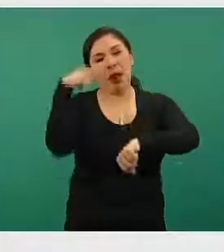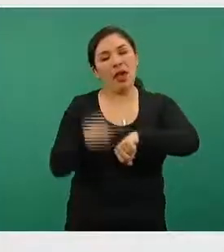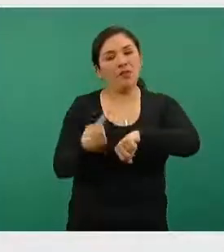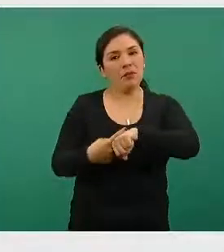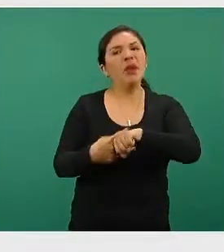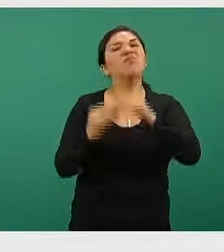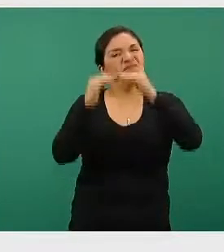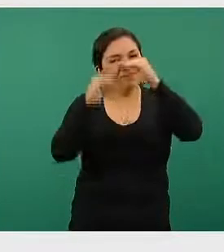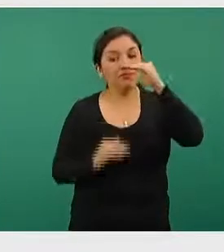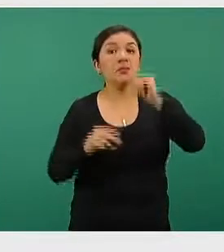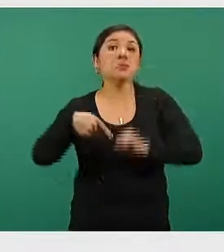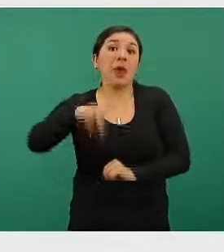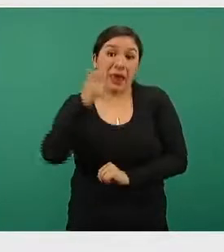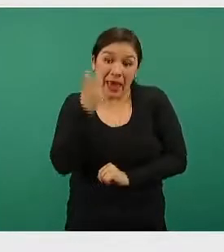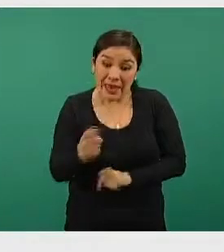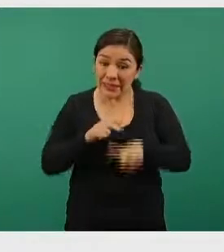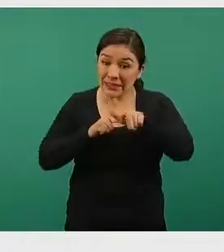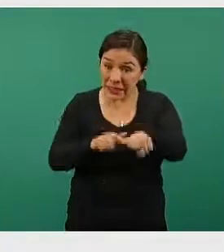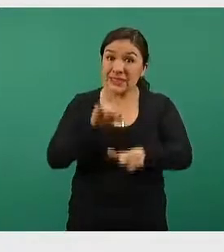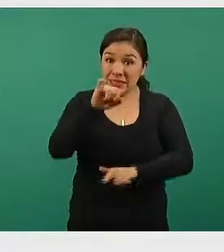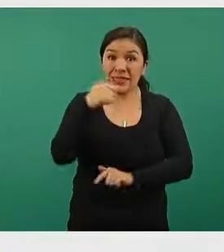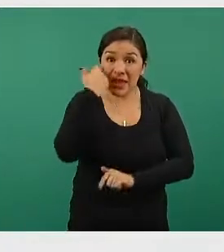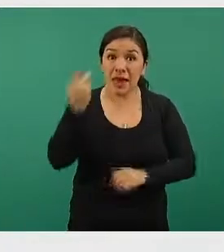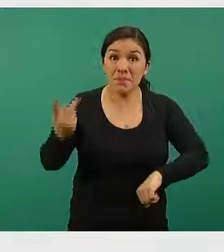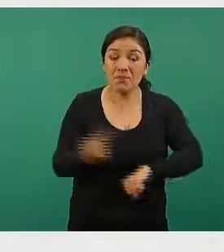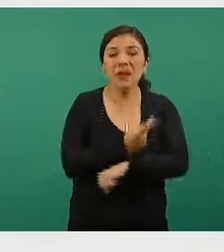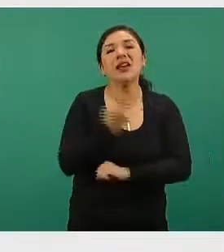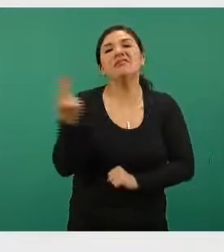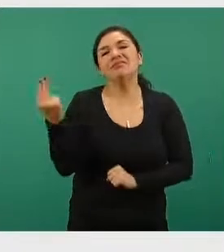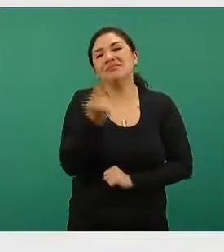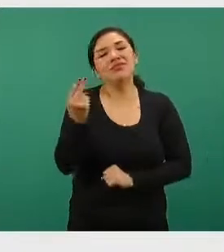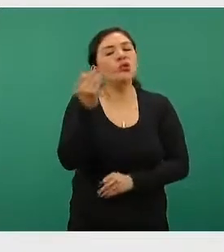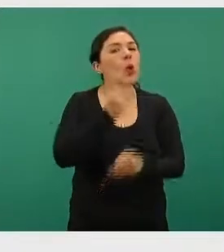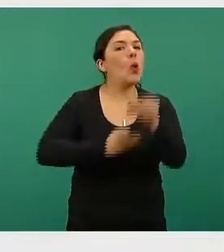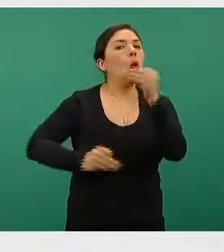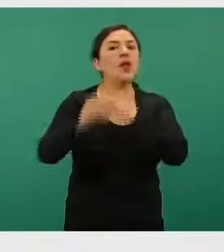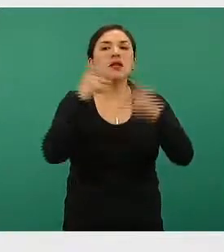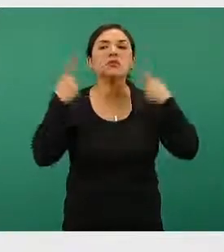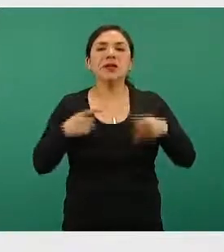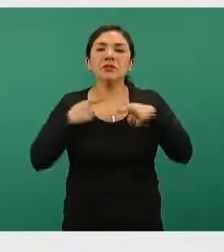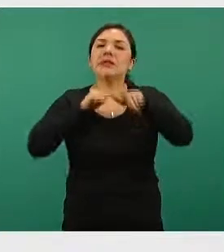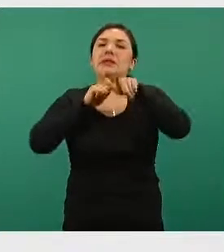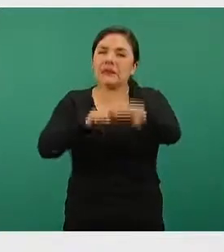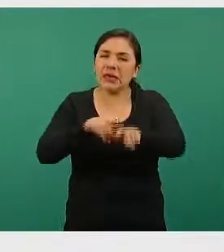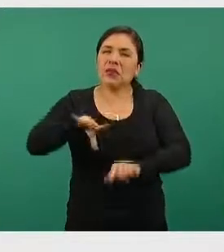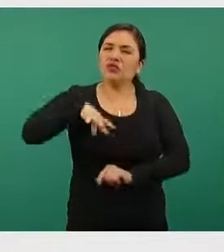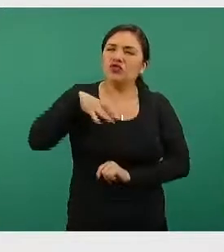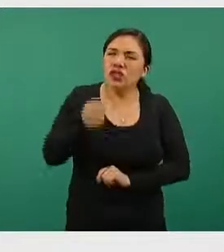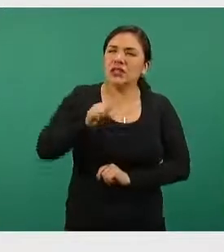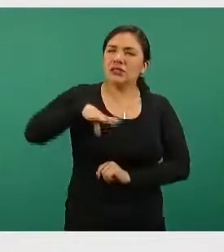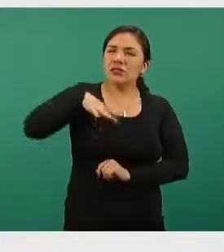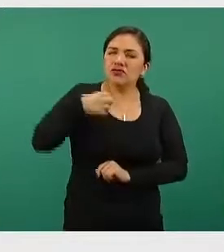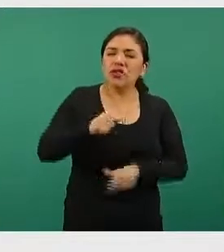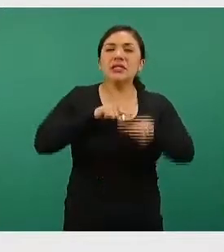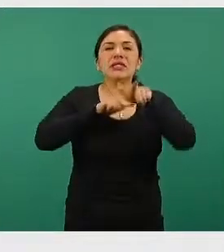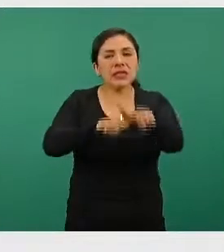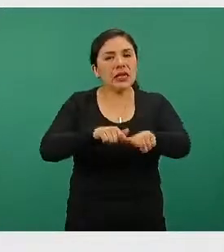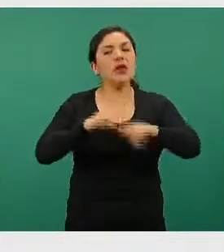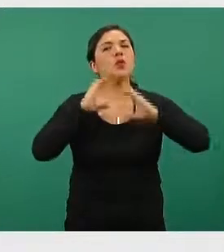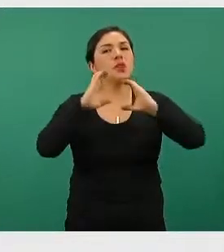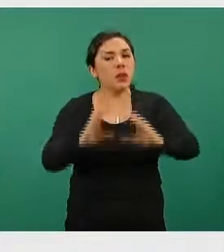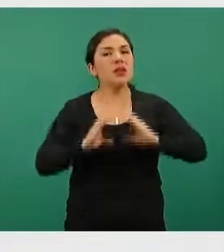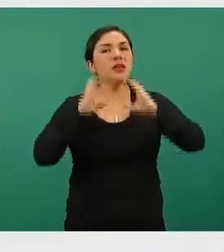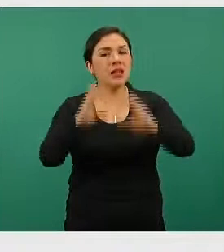Pero, obviamente, para que esto suceda, requerirá de que todos sigamos sumando esfuerzos, sigamos aplicando